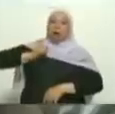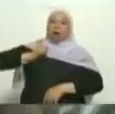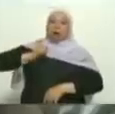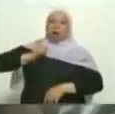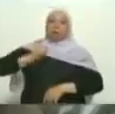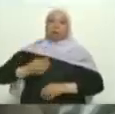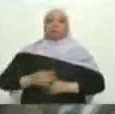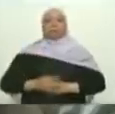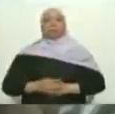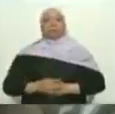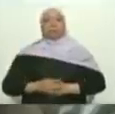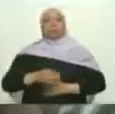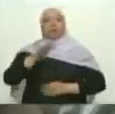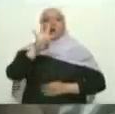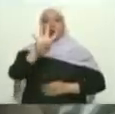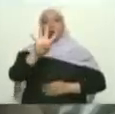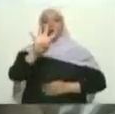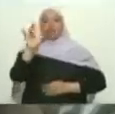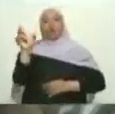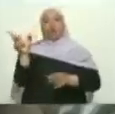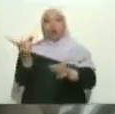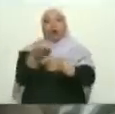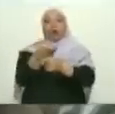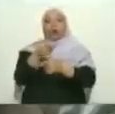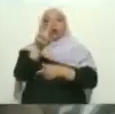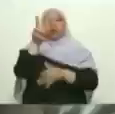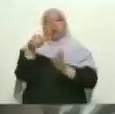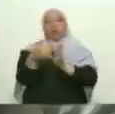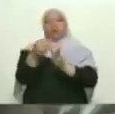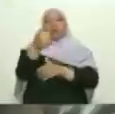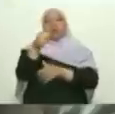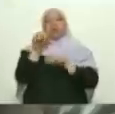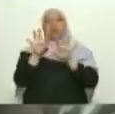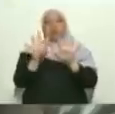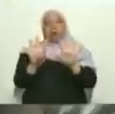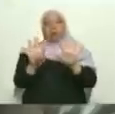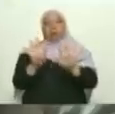ocurrido el 4 de agosto del año